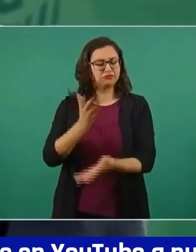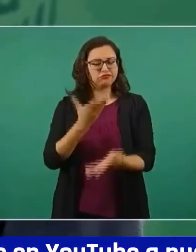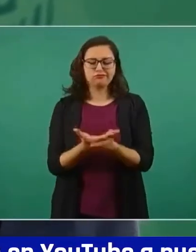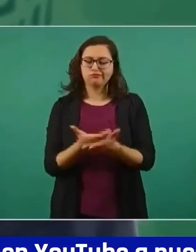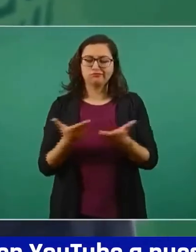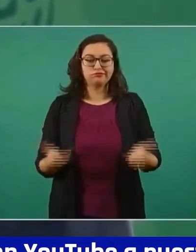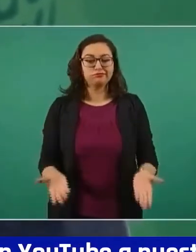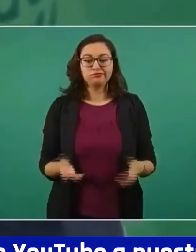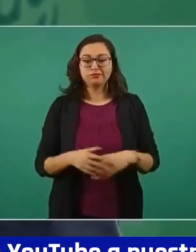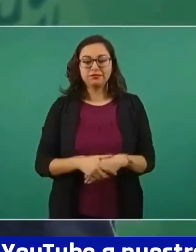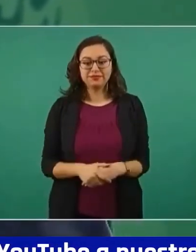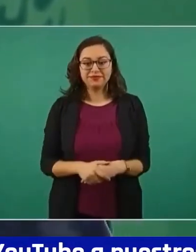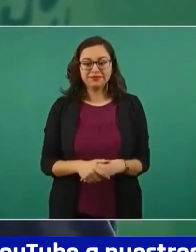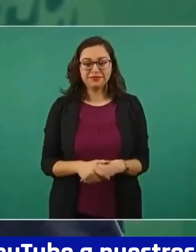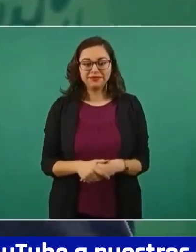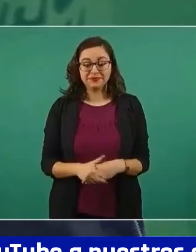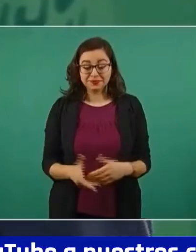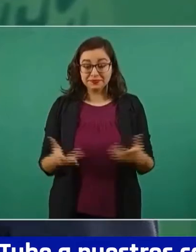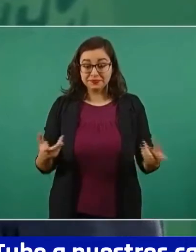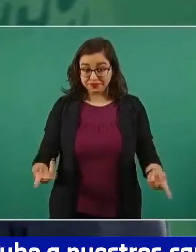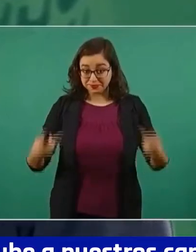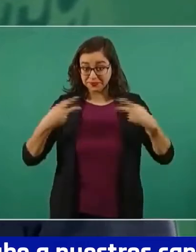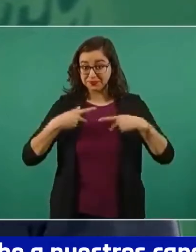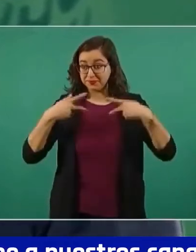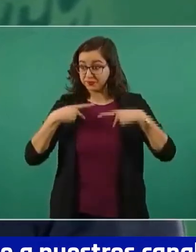La gente se portó muy bien,